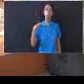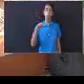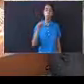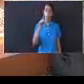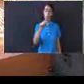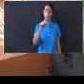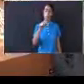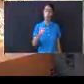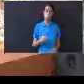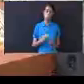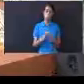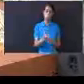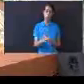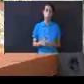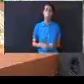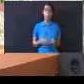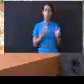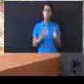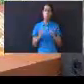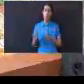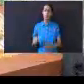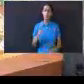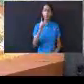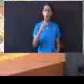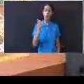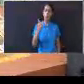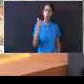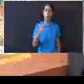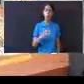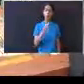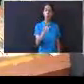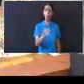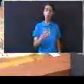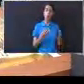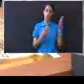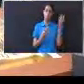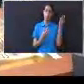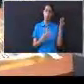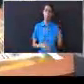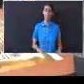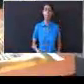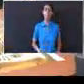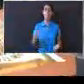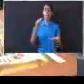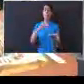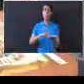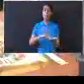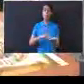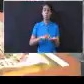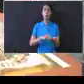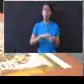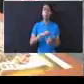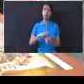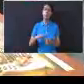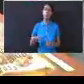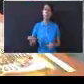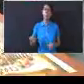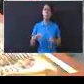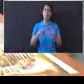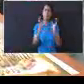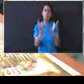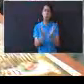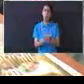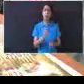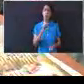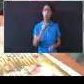Planes, un buen futuro y esperanza. Mire, en medio de lo que pasa en el mundo, en medio de una posible